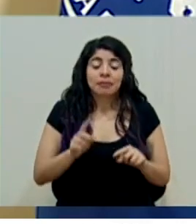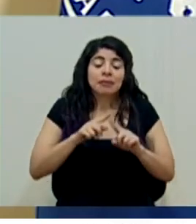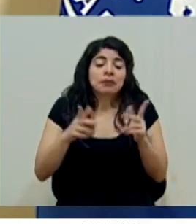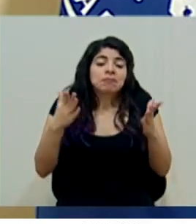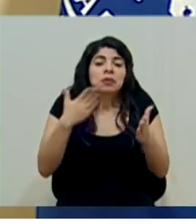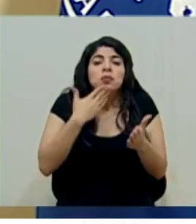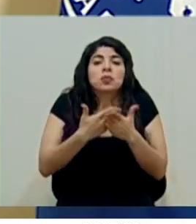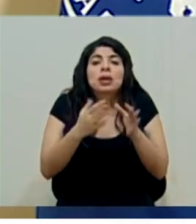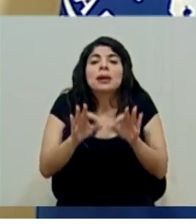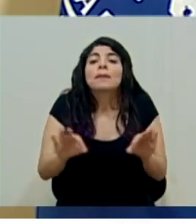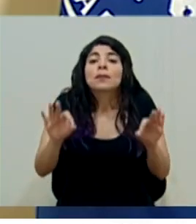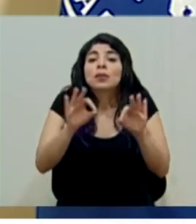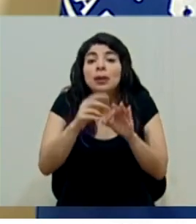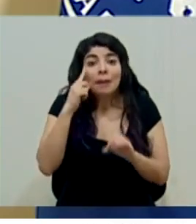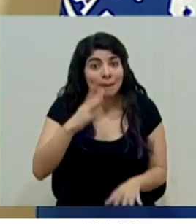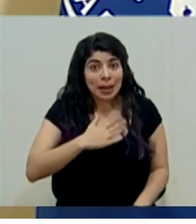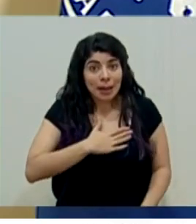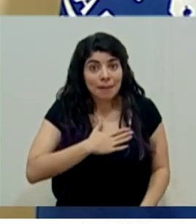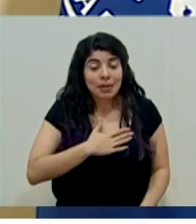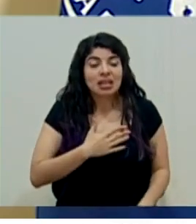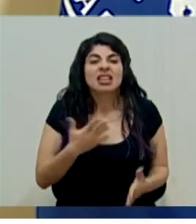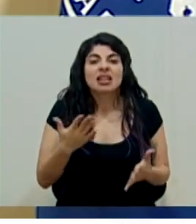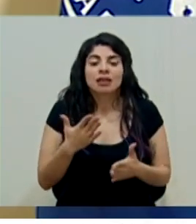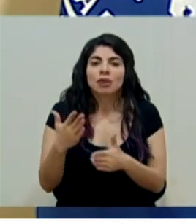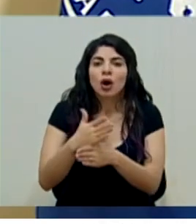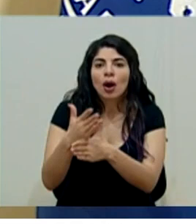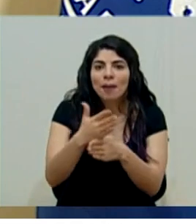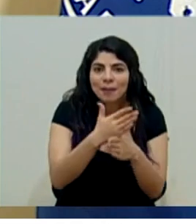Pero bueno, lo que importa para mí es poder compartir